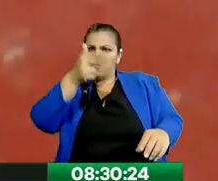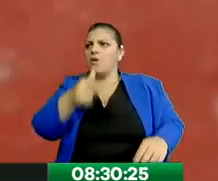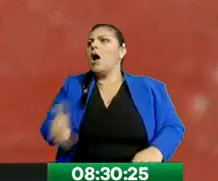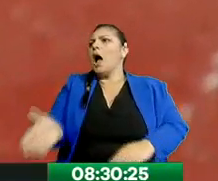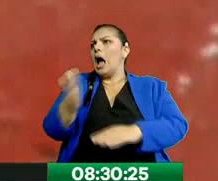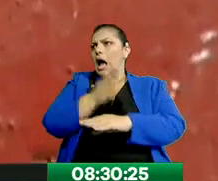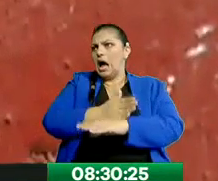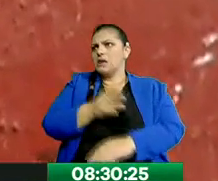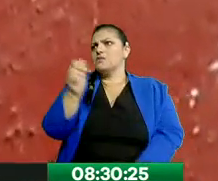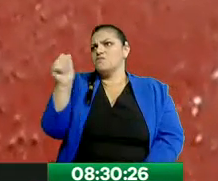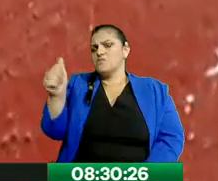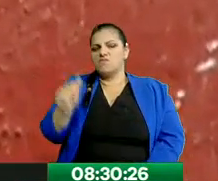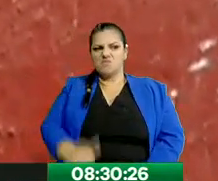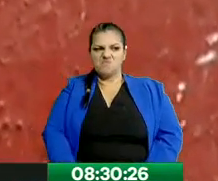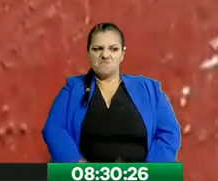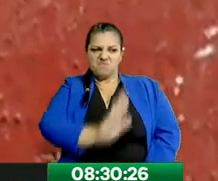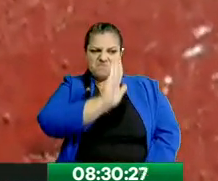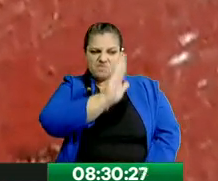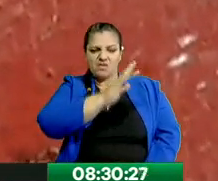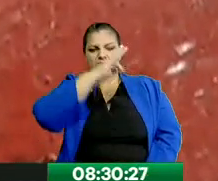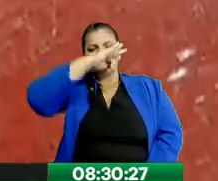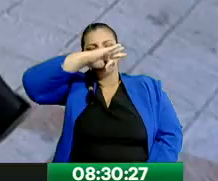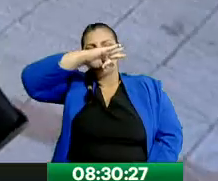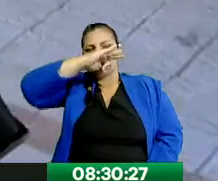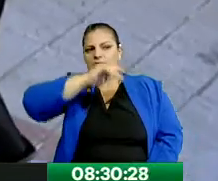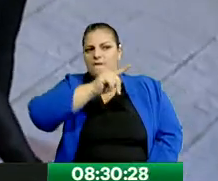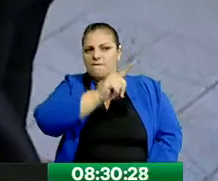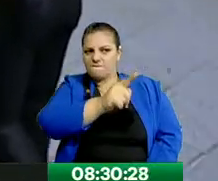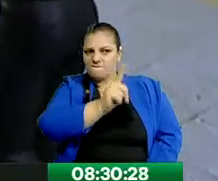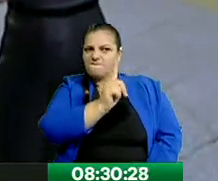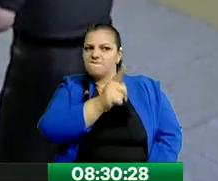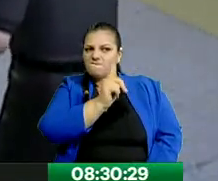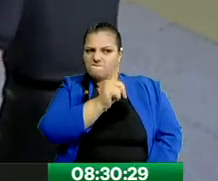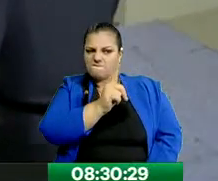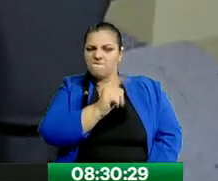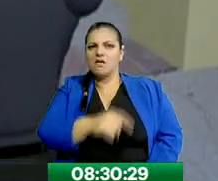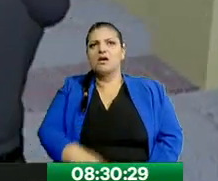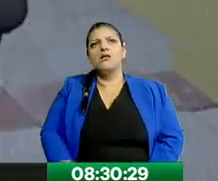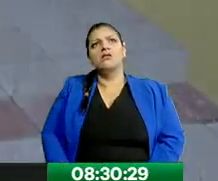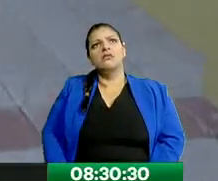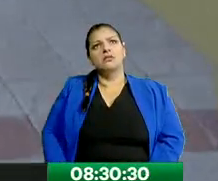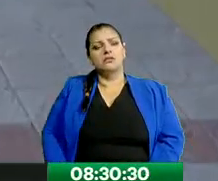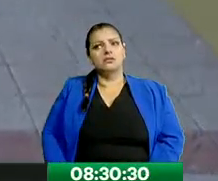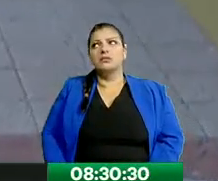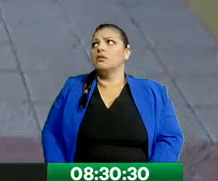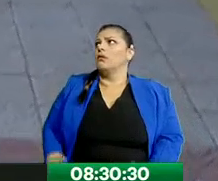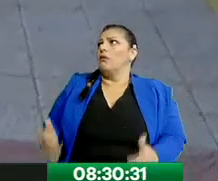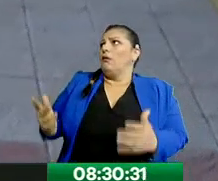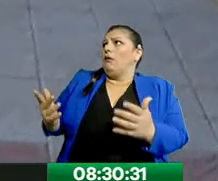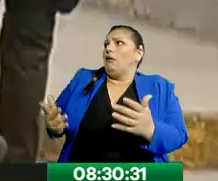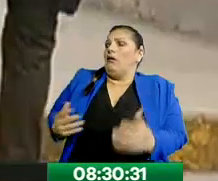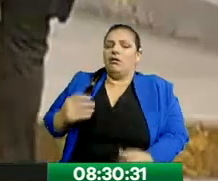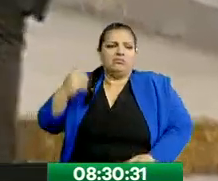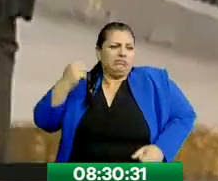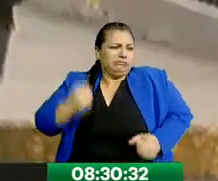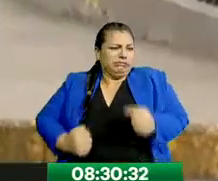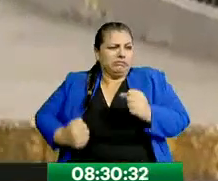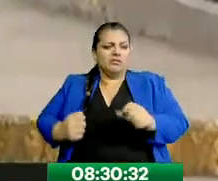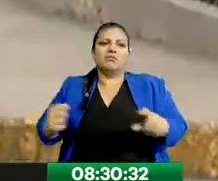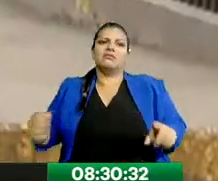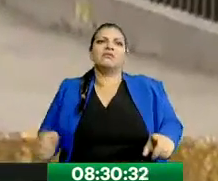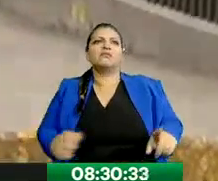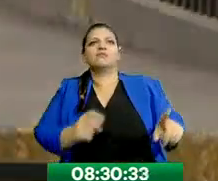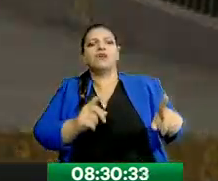amenazaron. Lo amenazaron porque no se dejó robar una vez. Que salió corriendo. La DINASED investiga el móvil de